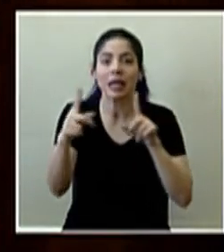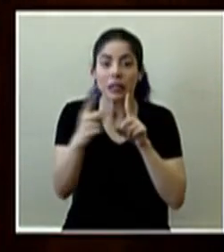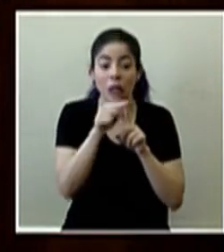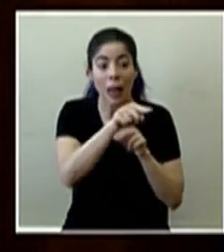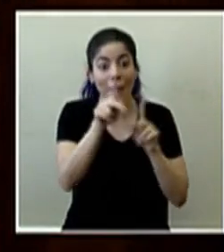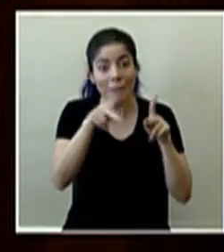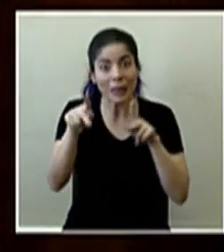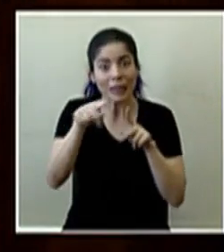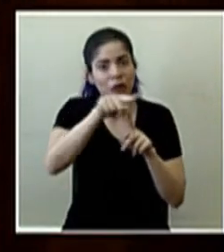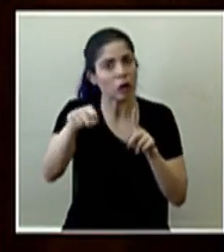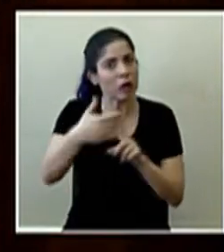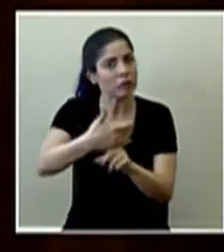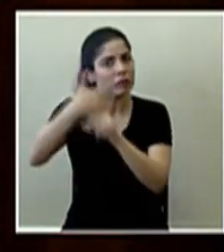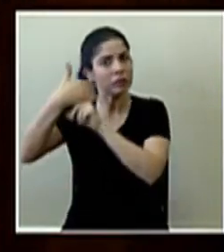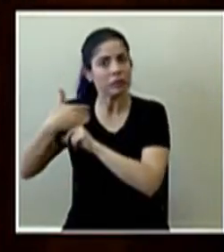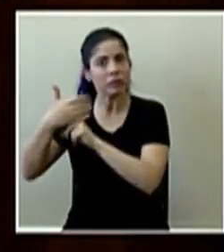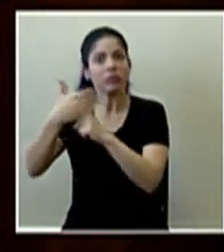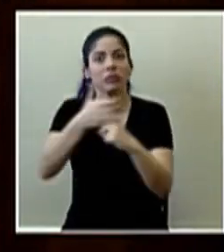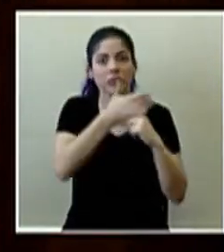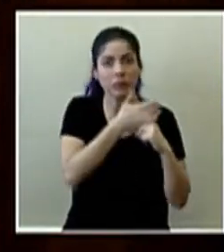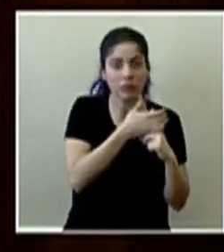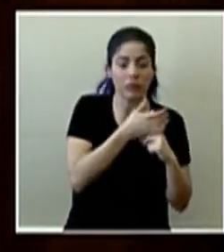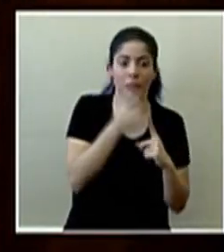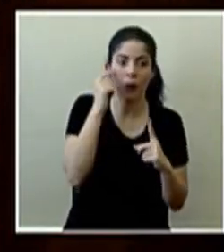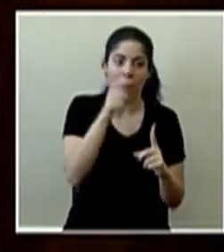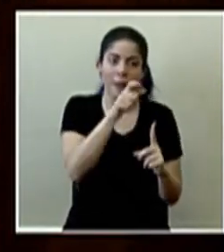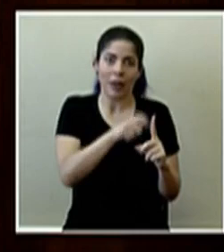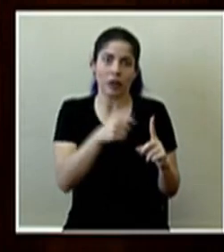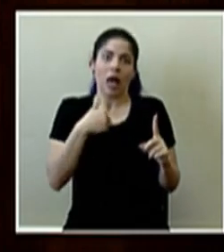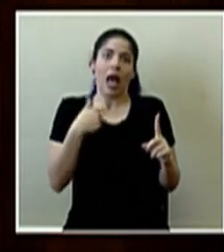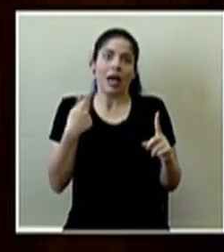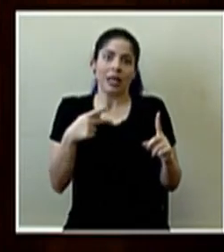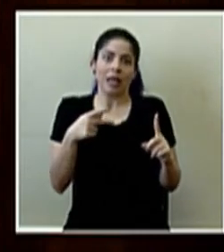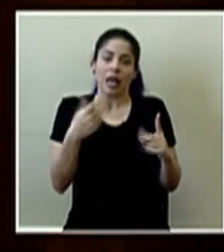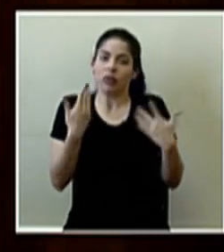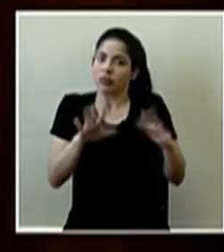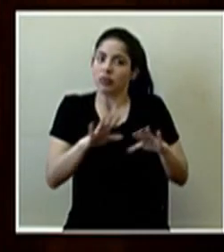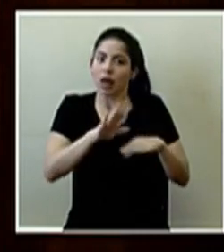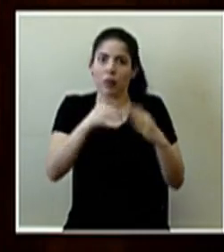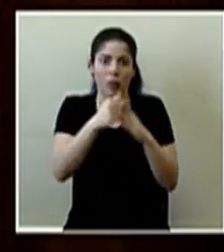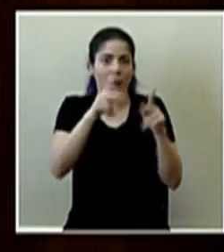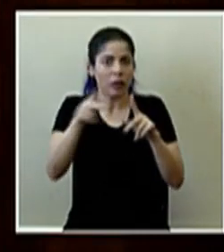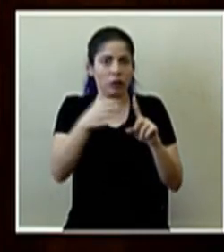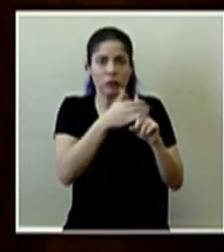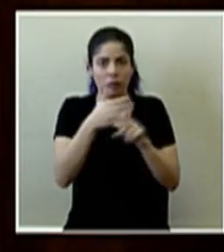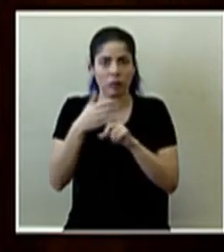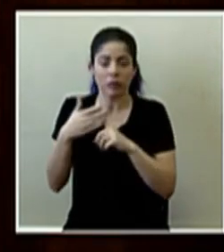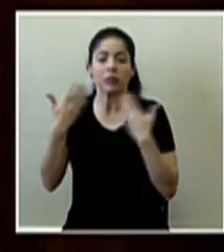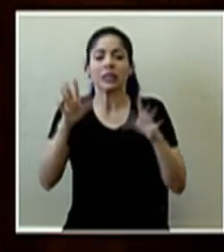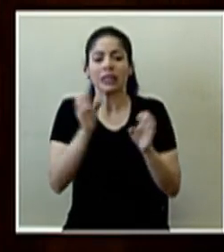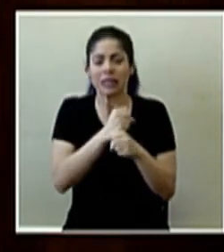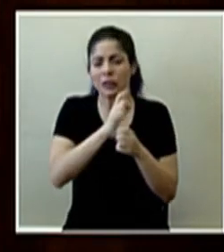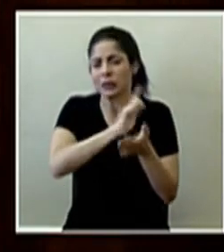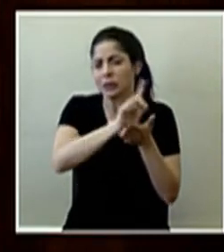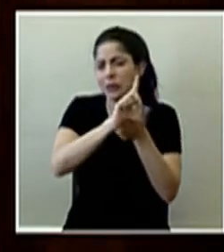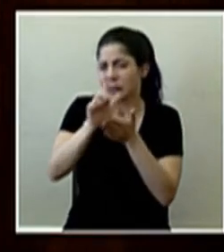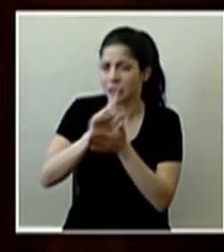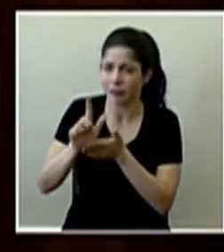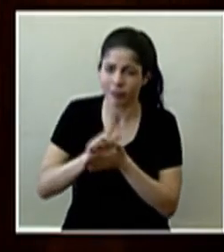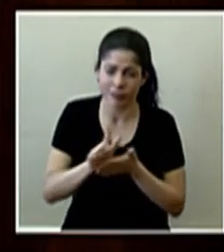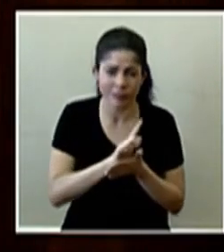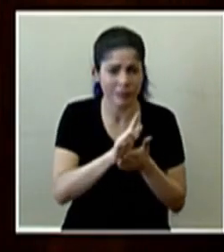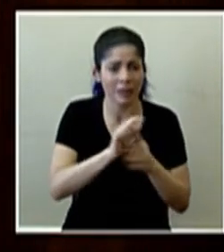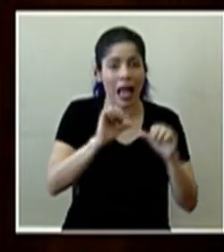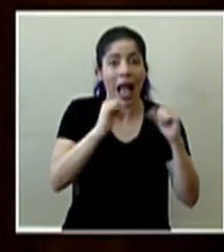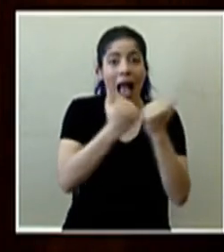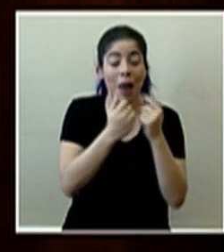a las personas que podrían estar en una situación de riesgo. Se ha hecho las limpiezas de